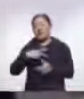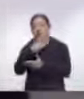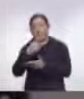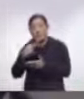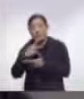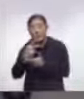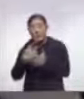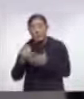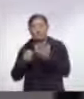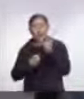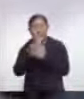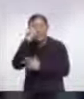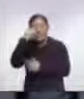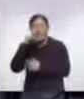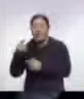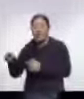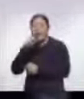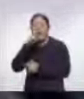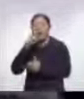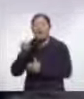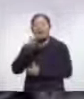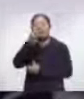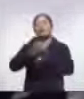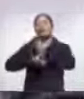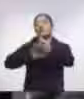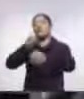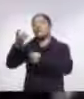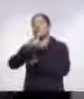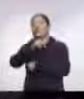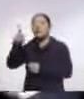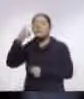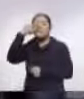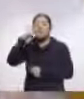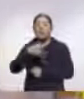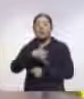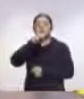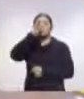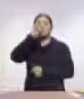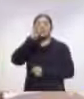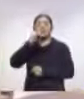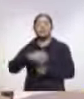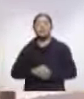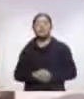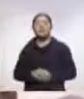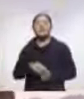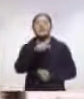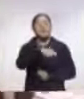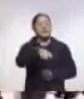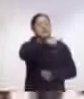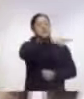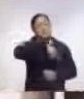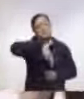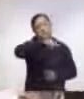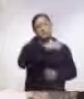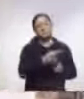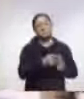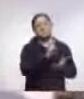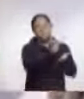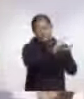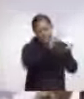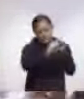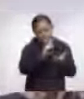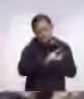contingencia para poder llevar a los afectados agua apta para el consumo y utilización, mientras los pozos y plantas son